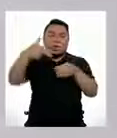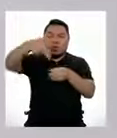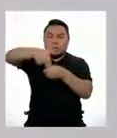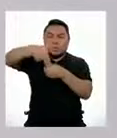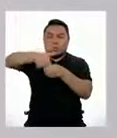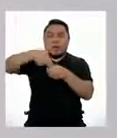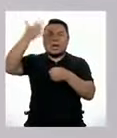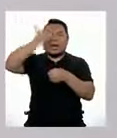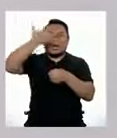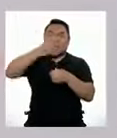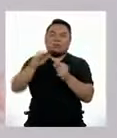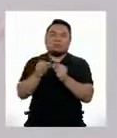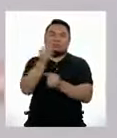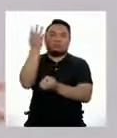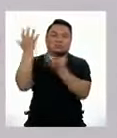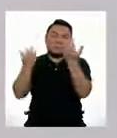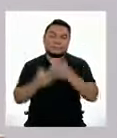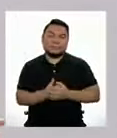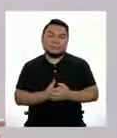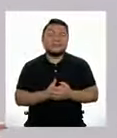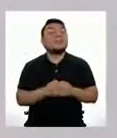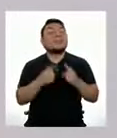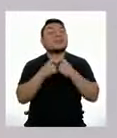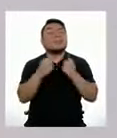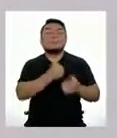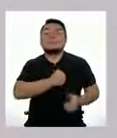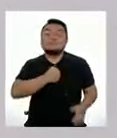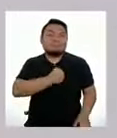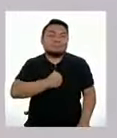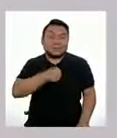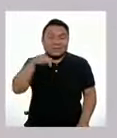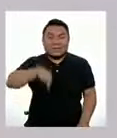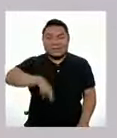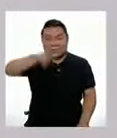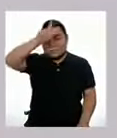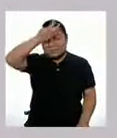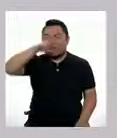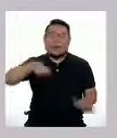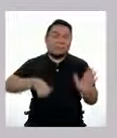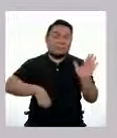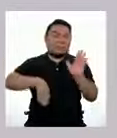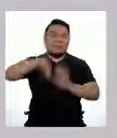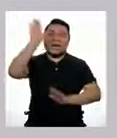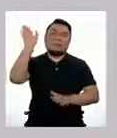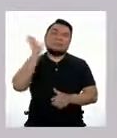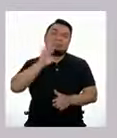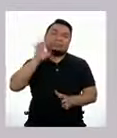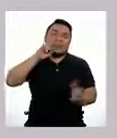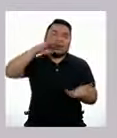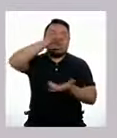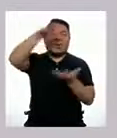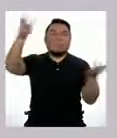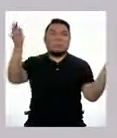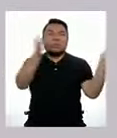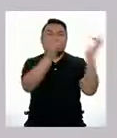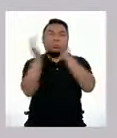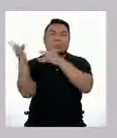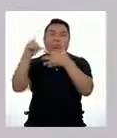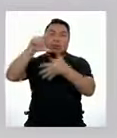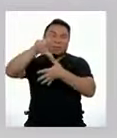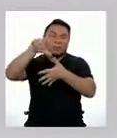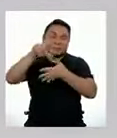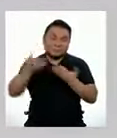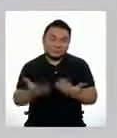como el carbón, petróleo y gas. Lastimosamente, somos uno de los países con mayor contaminación del aire de América